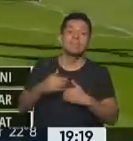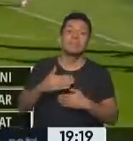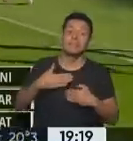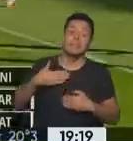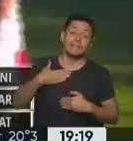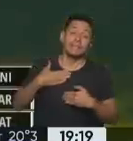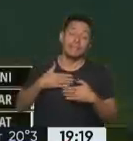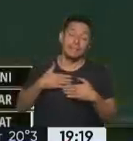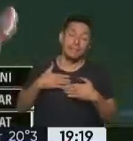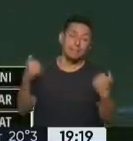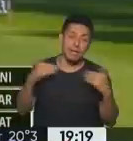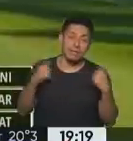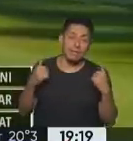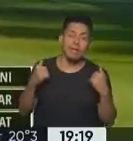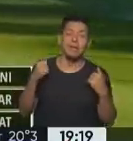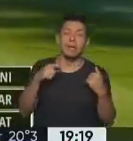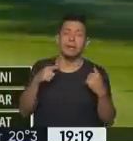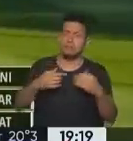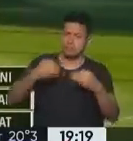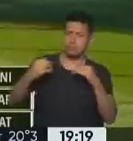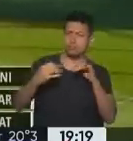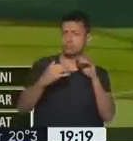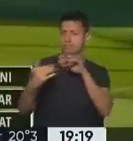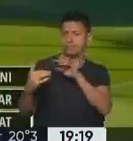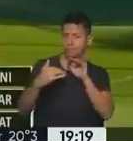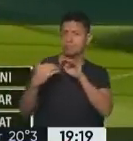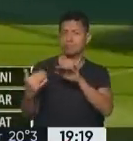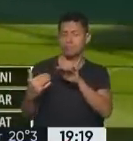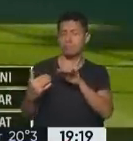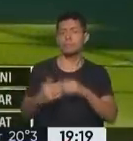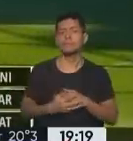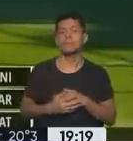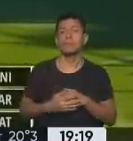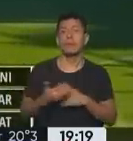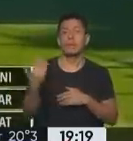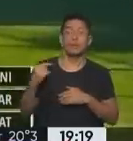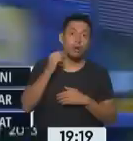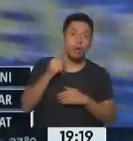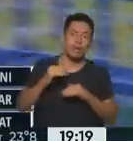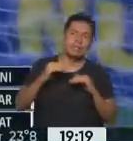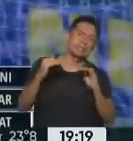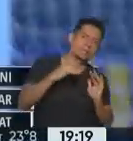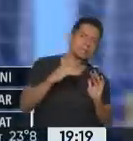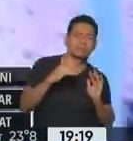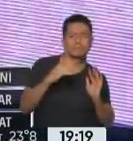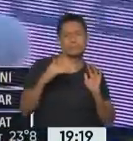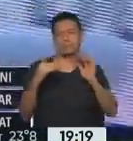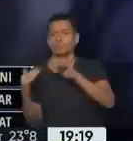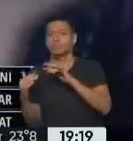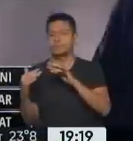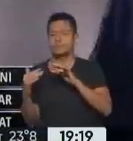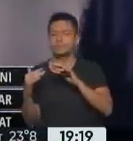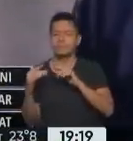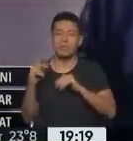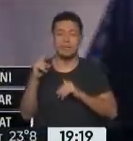se sostuvo con esa autoridad durante todo el partido, a pesar de ir perdiendo, se repuso, lo empató, como estamos observando, los goles de